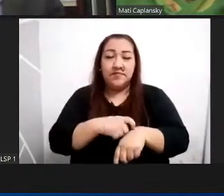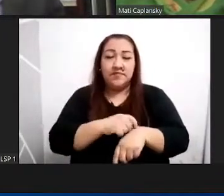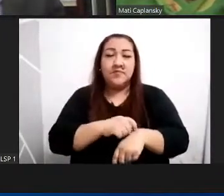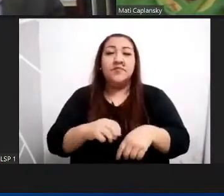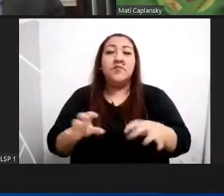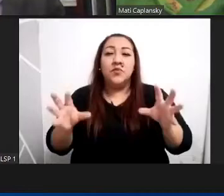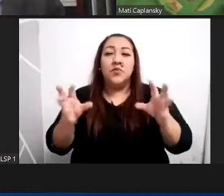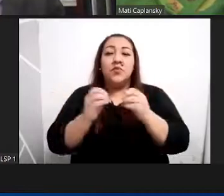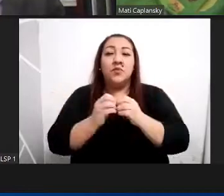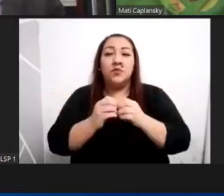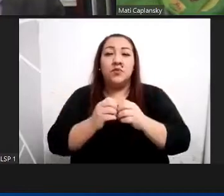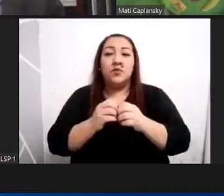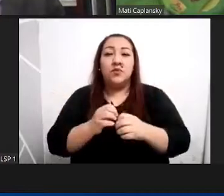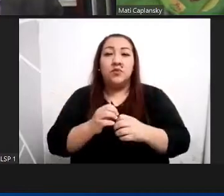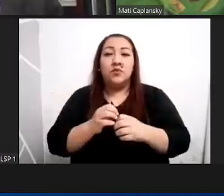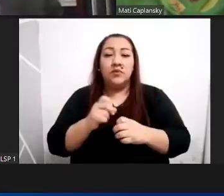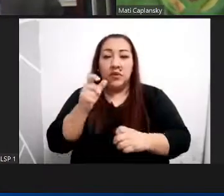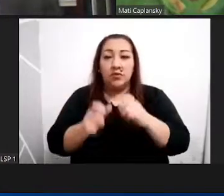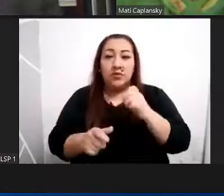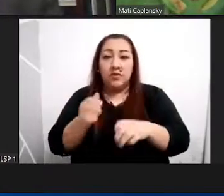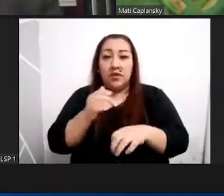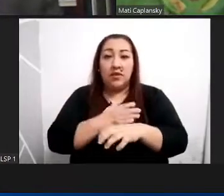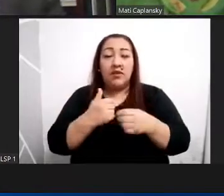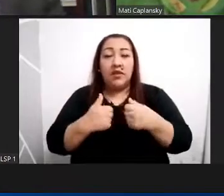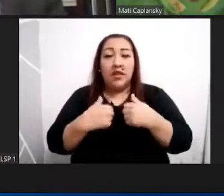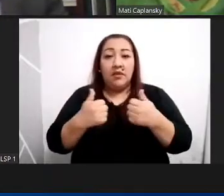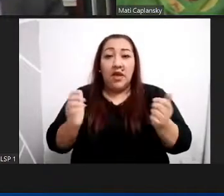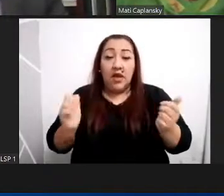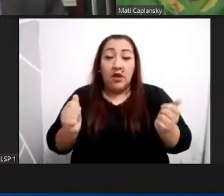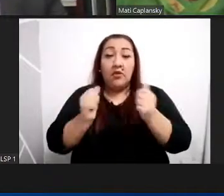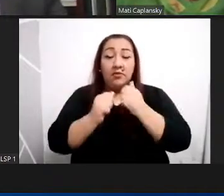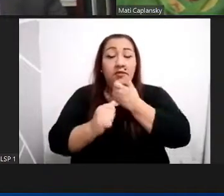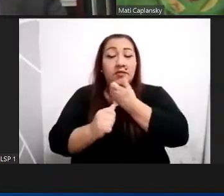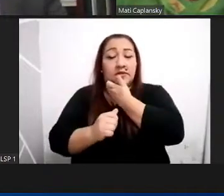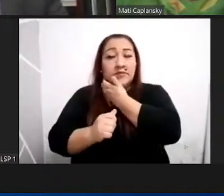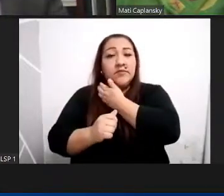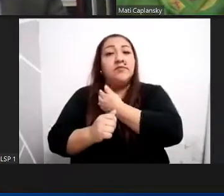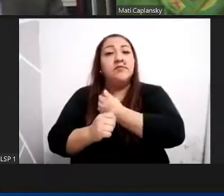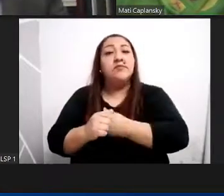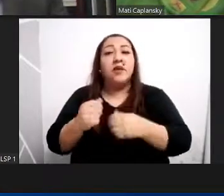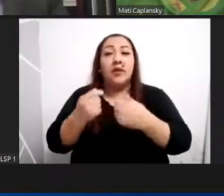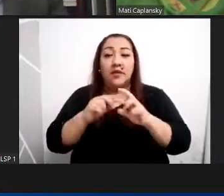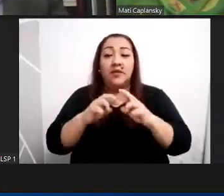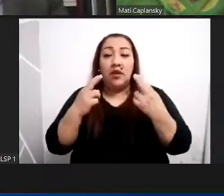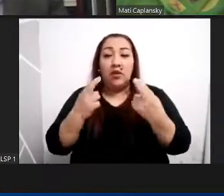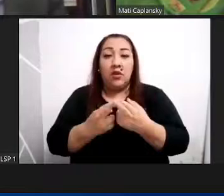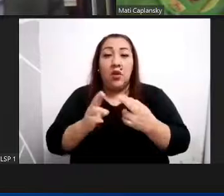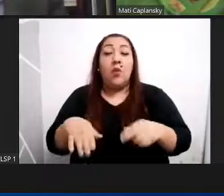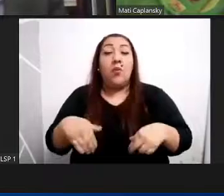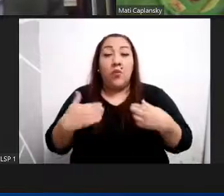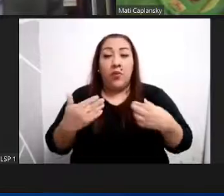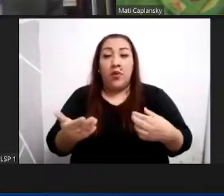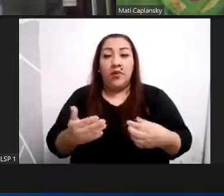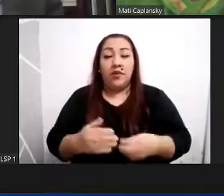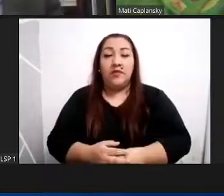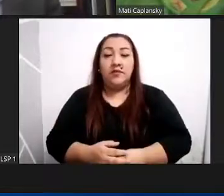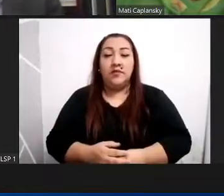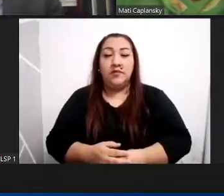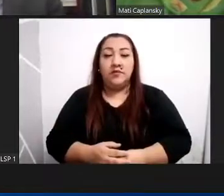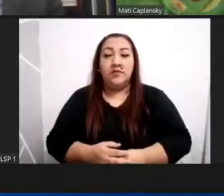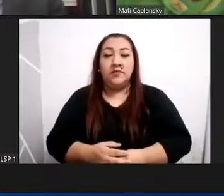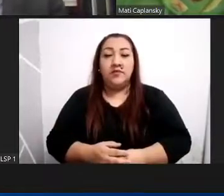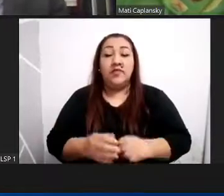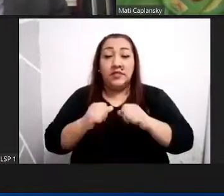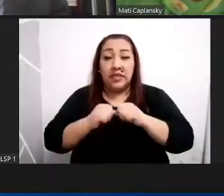han tenido a bien acompañarnos en este evento, podremos seguir construyendo